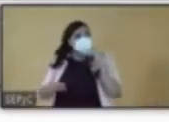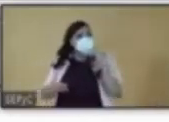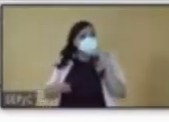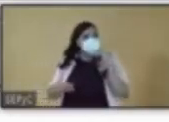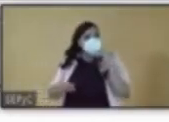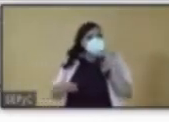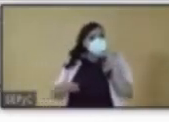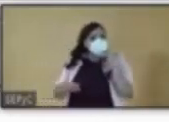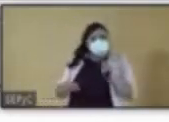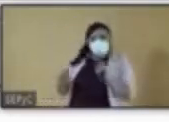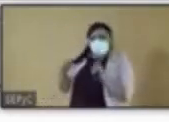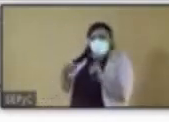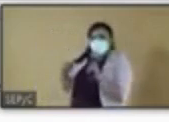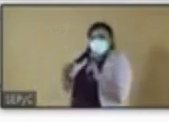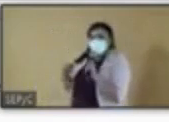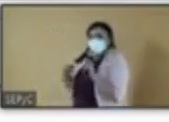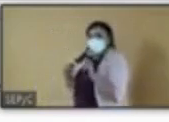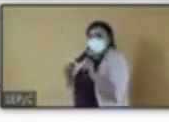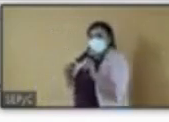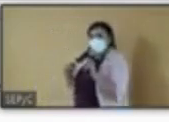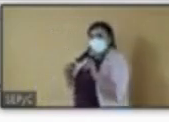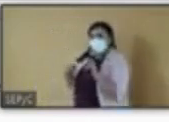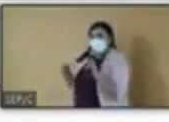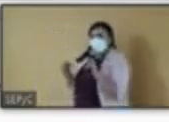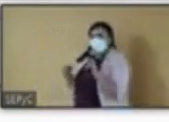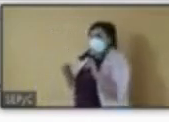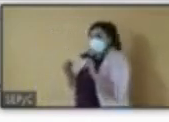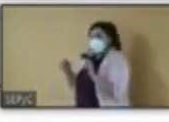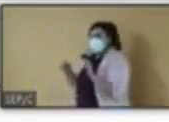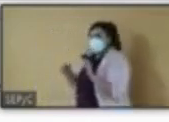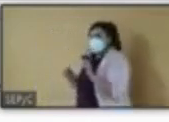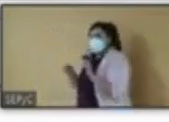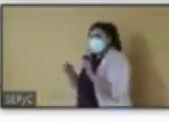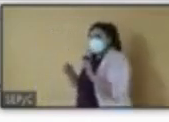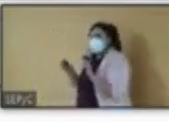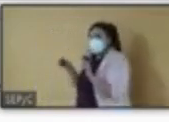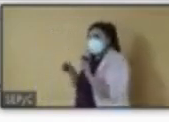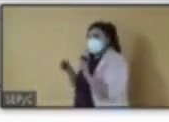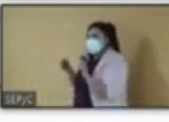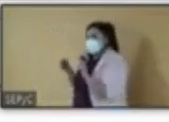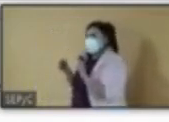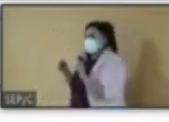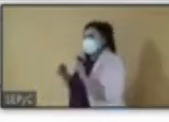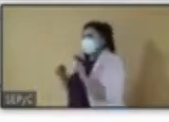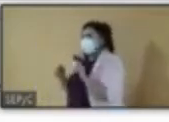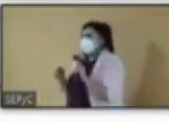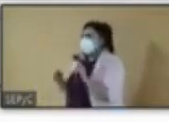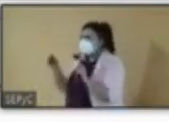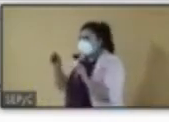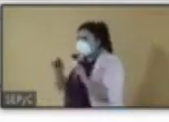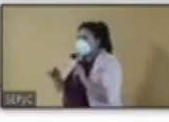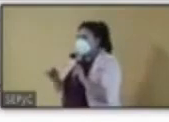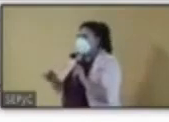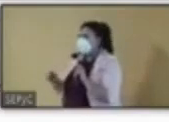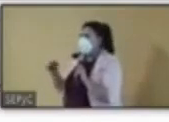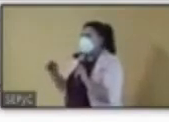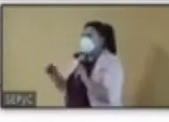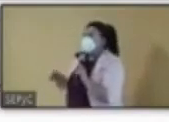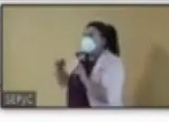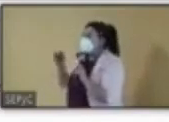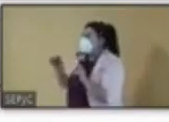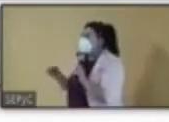unidades UMA, que al día de hoy serían aproximadamente o mensualmente 22,405 pesos. Si un cliente me